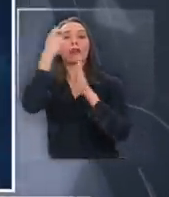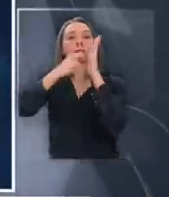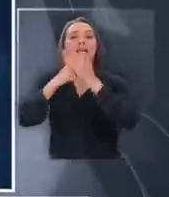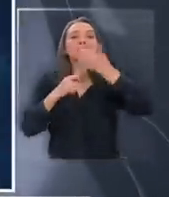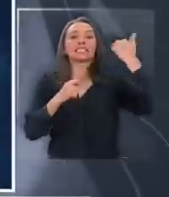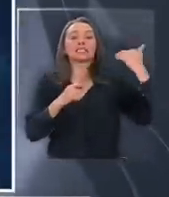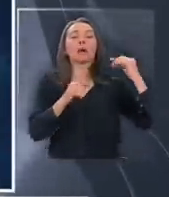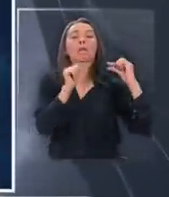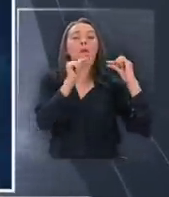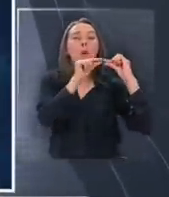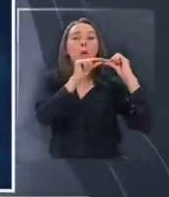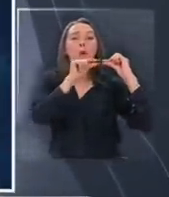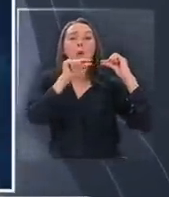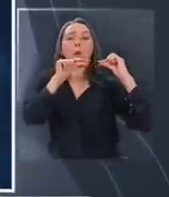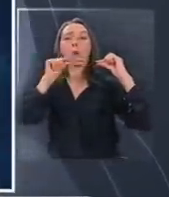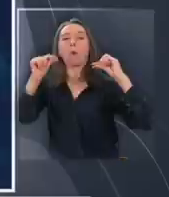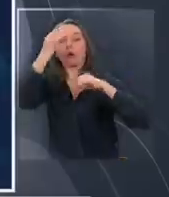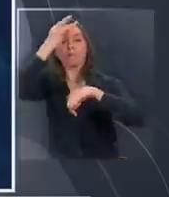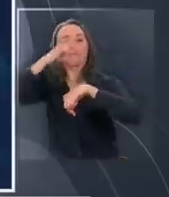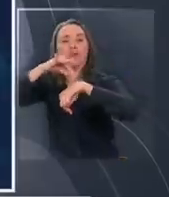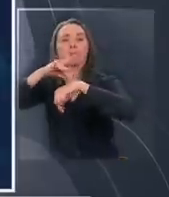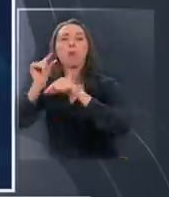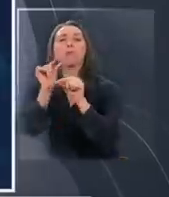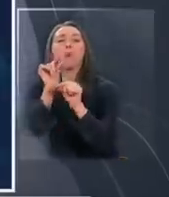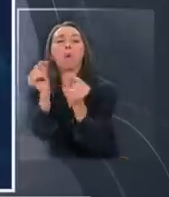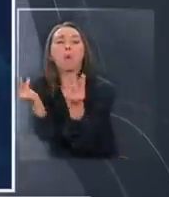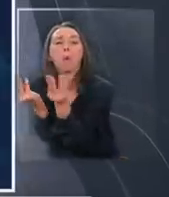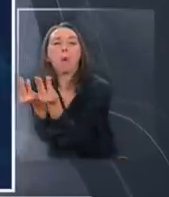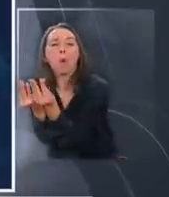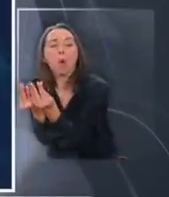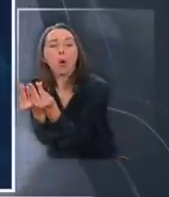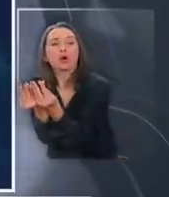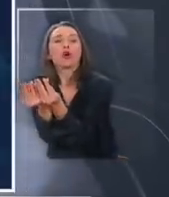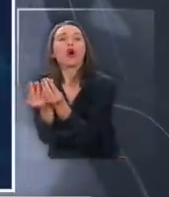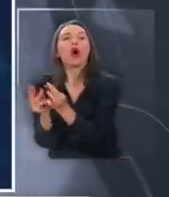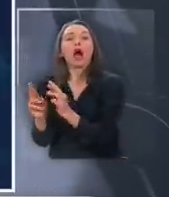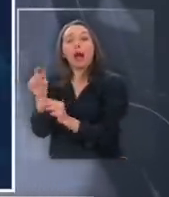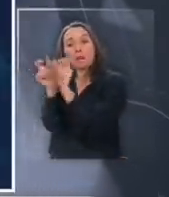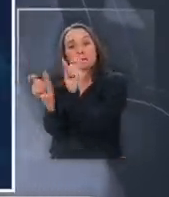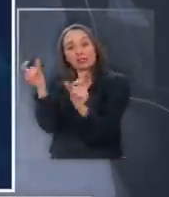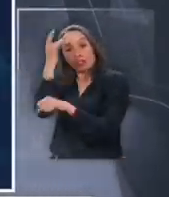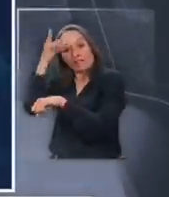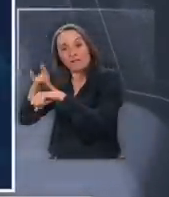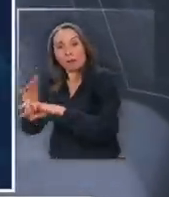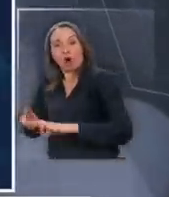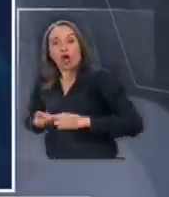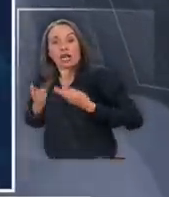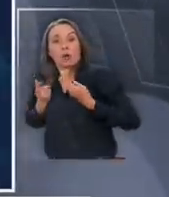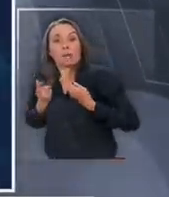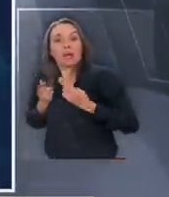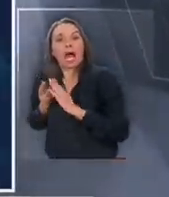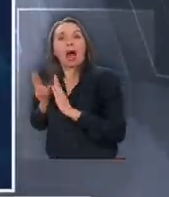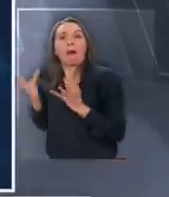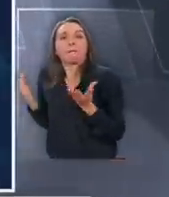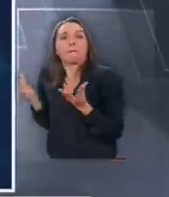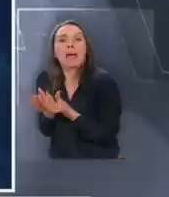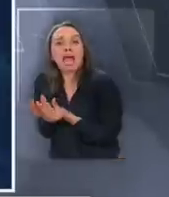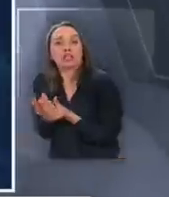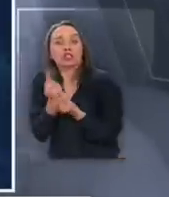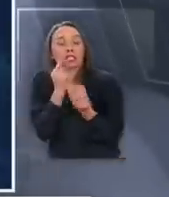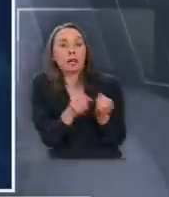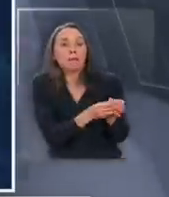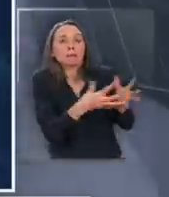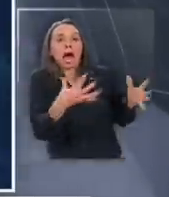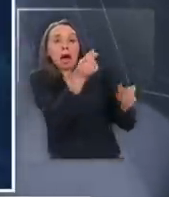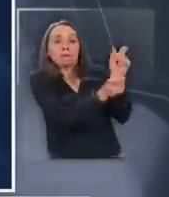menos velocidad de crecimiento. Por lo tanto, se van recuperando menos que la inundación de casos nuevos,